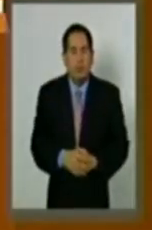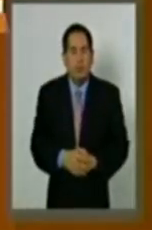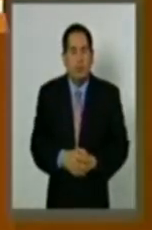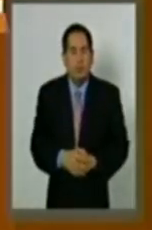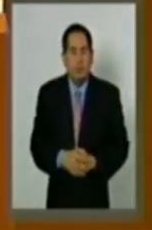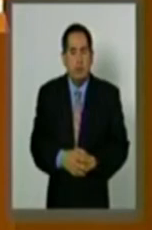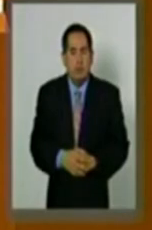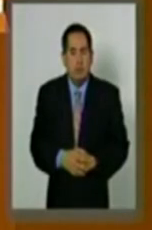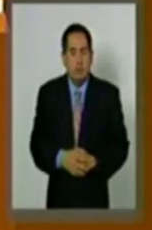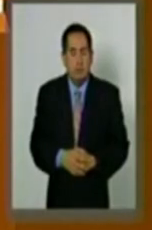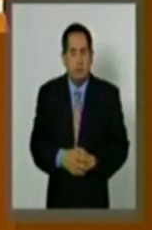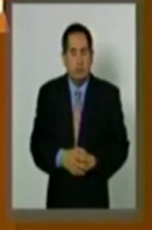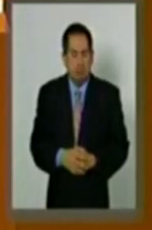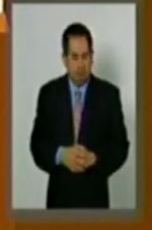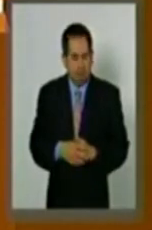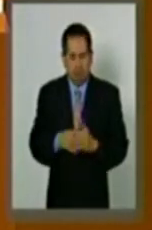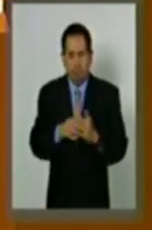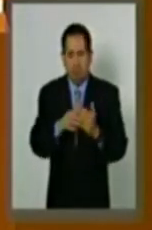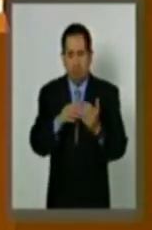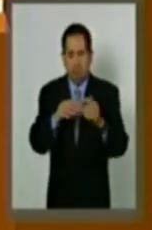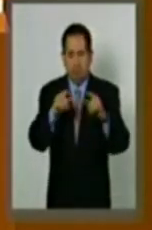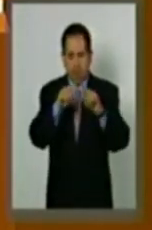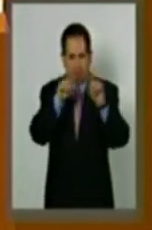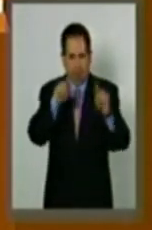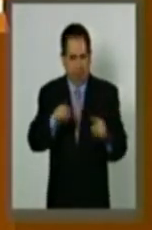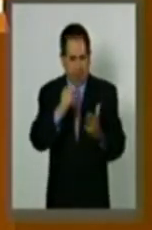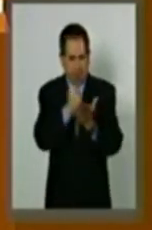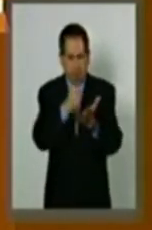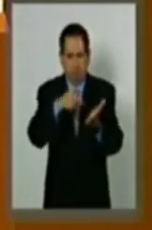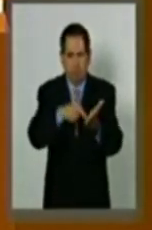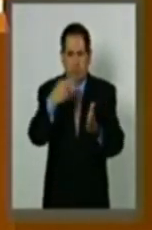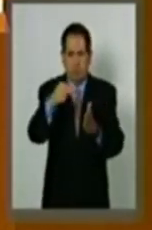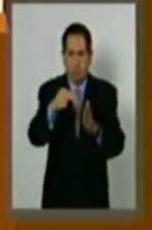En un documento denominado Proyecto de Nación